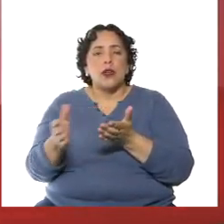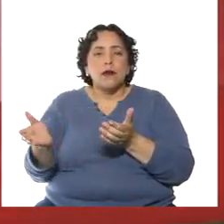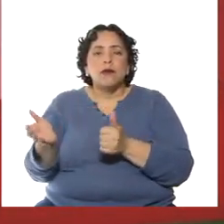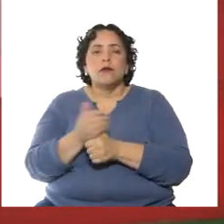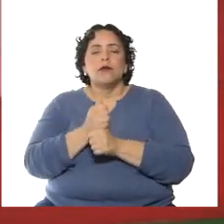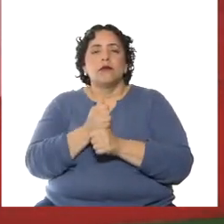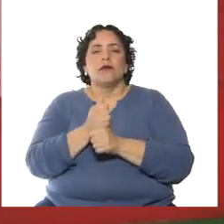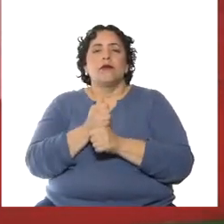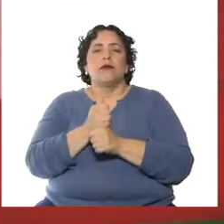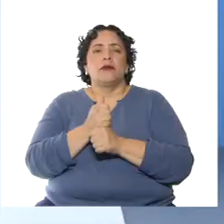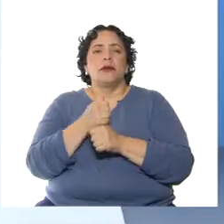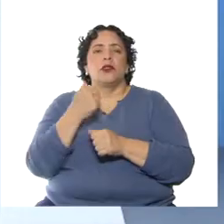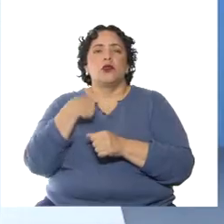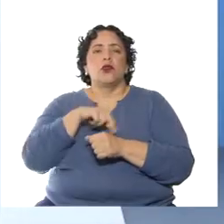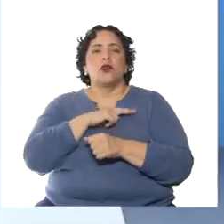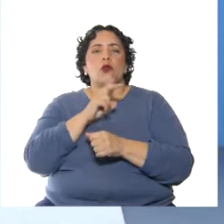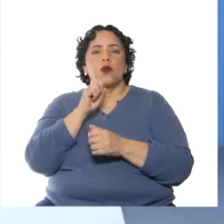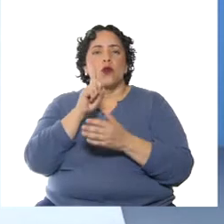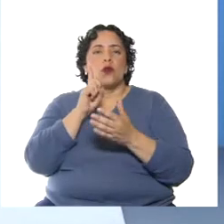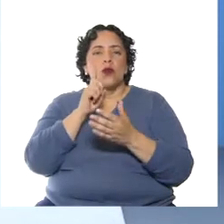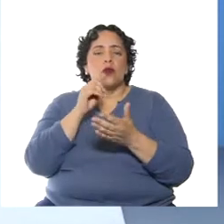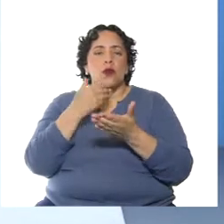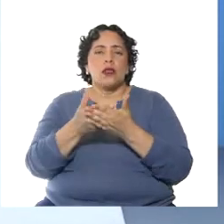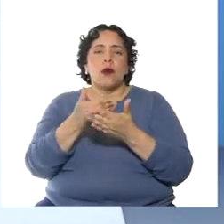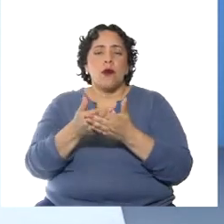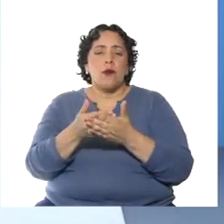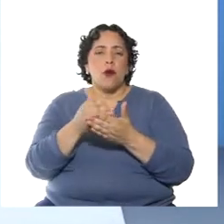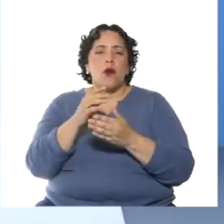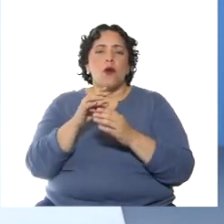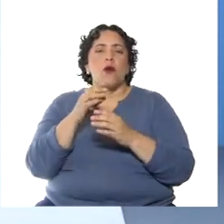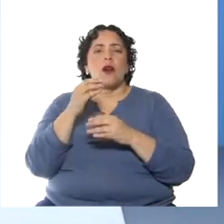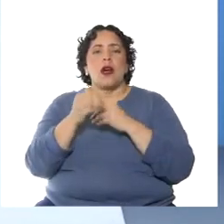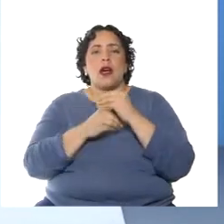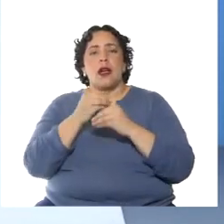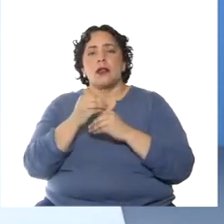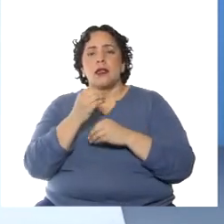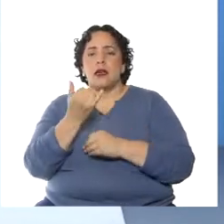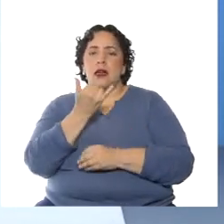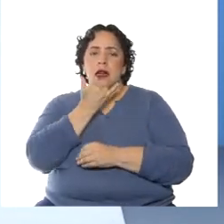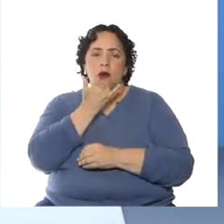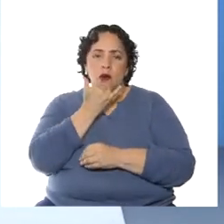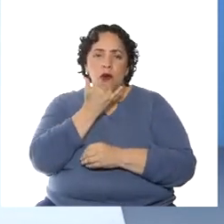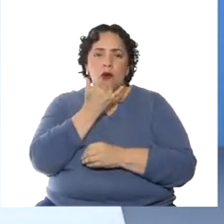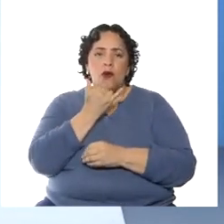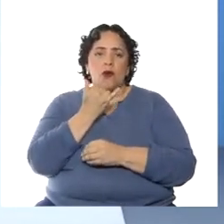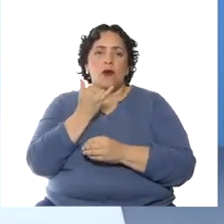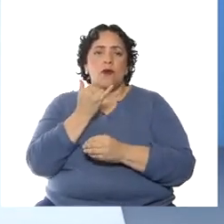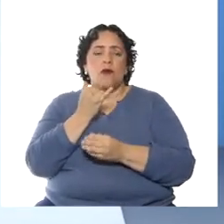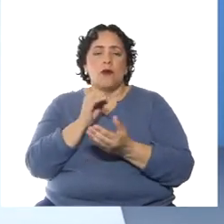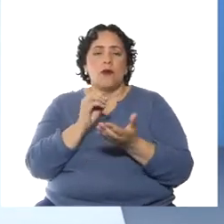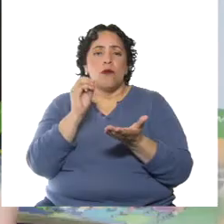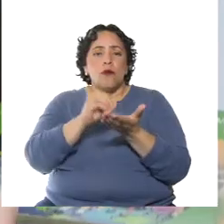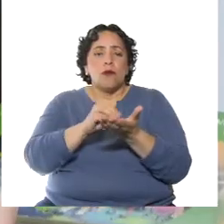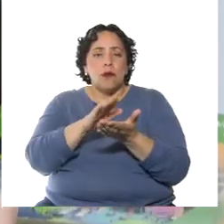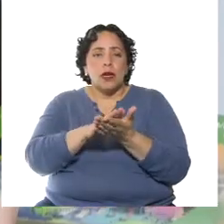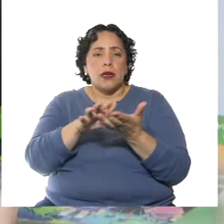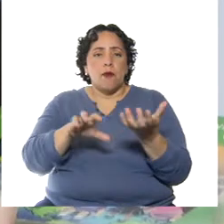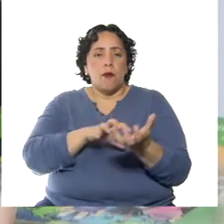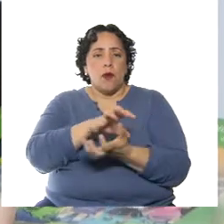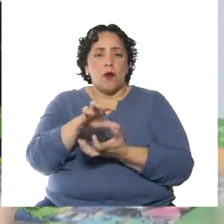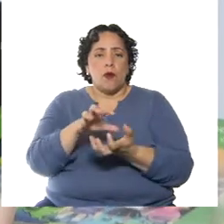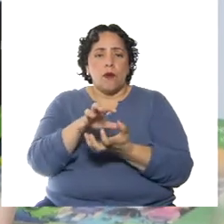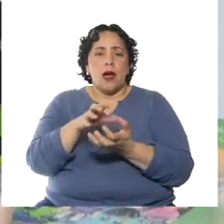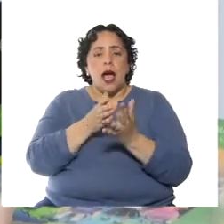ir teniendo lo que nosotros llamamos ensayo y error. Ahí donde vamos viendo si ese interrogante llamada planteamiento del problema,